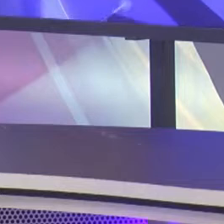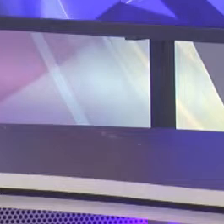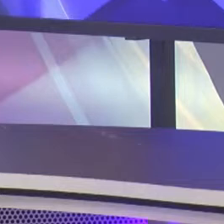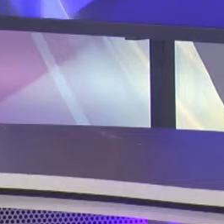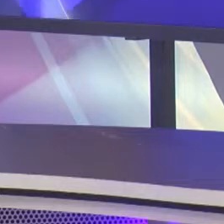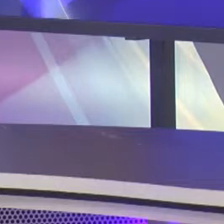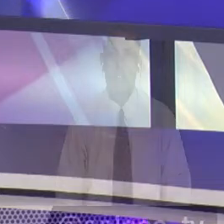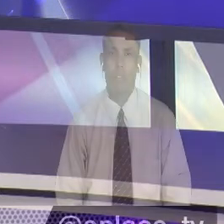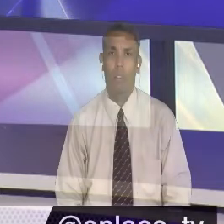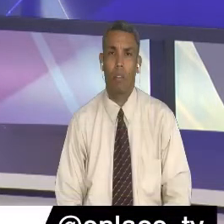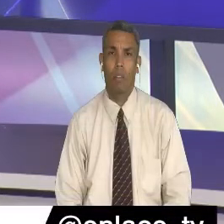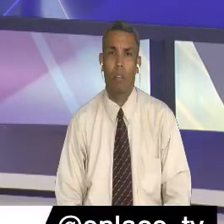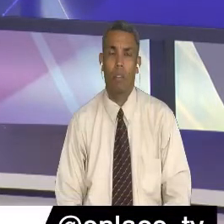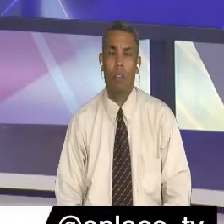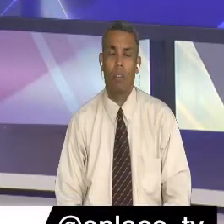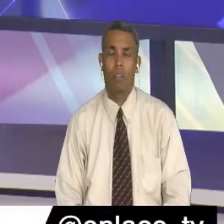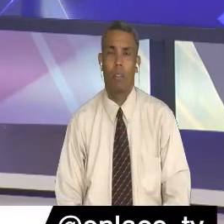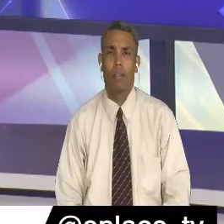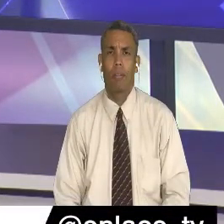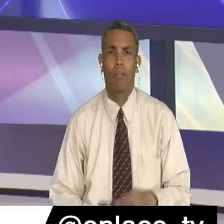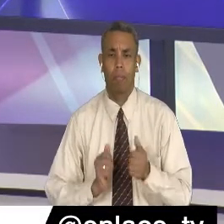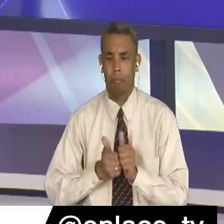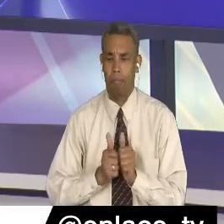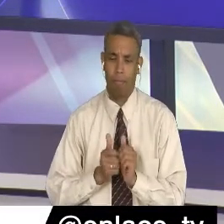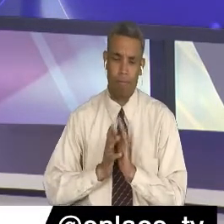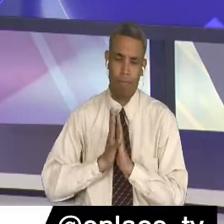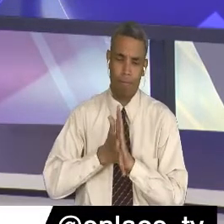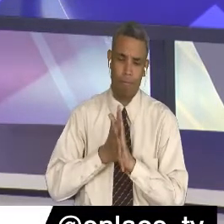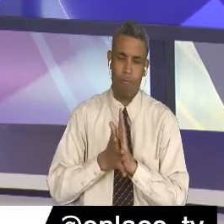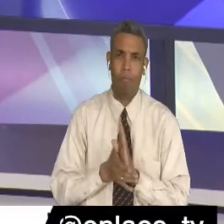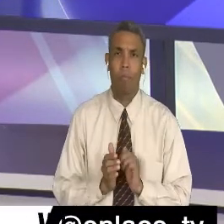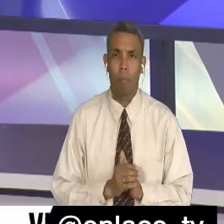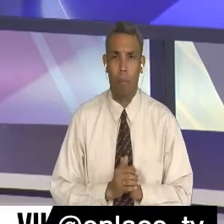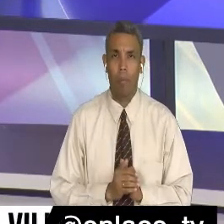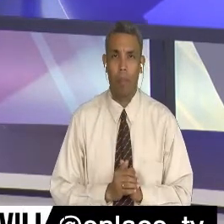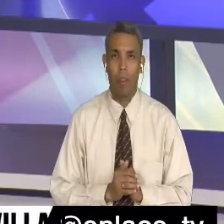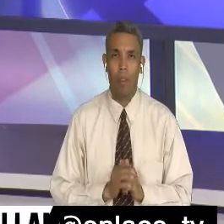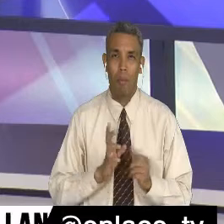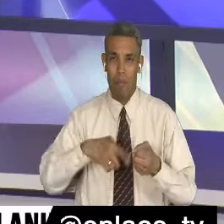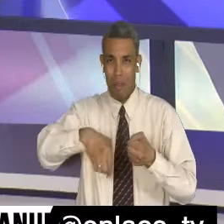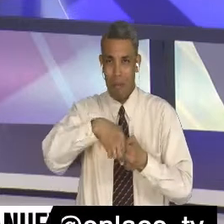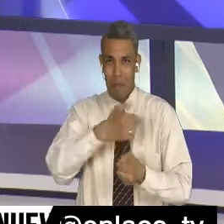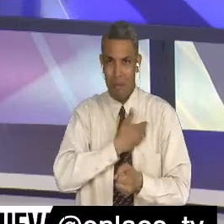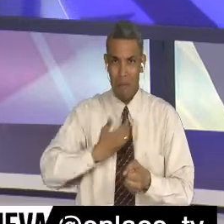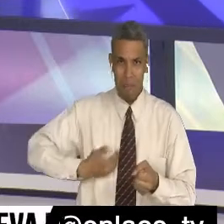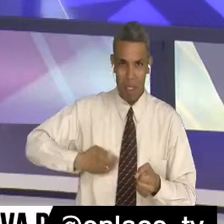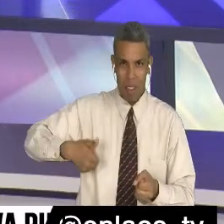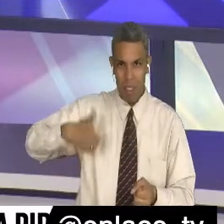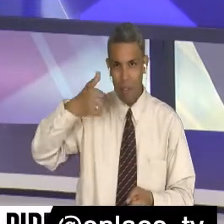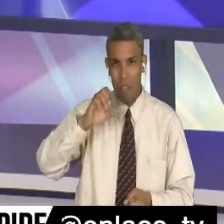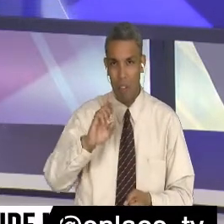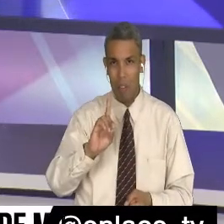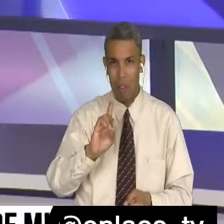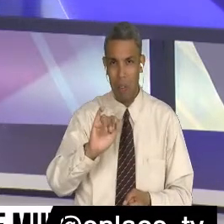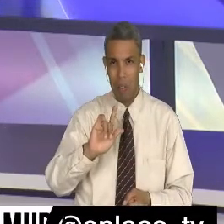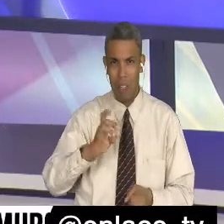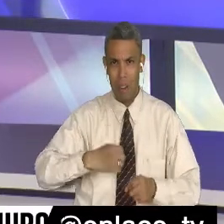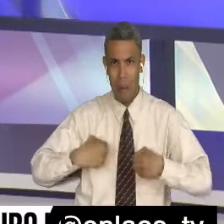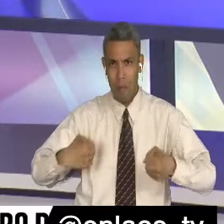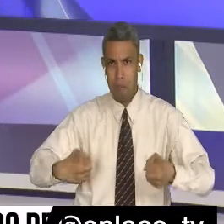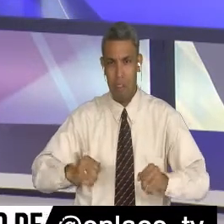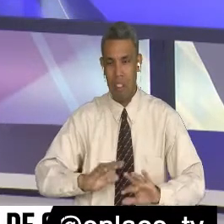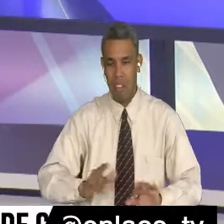Comenzamos con la información deportiva. Odilio Marín Marín salió del equipo Alianza Petrolera. Duró 2 años como presidente del cuadro amarillo